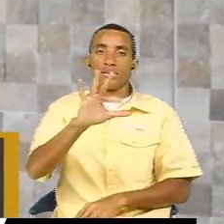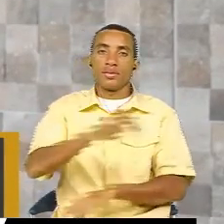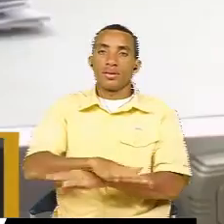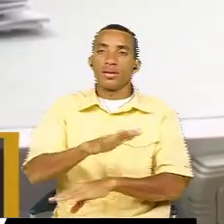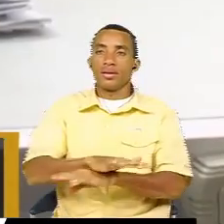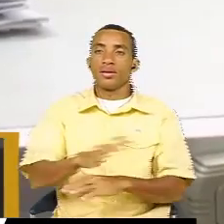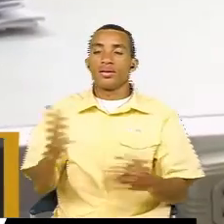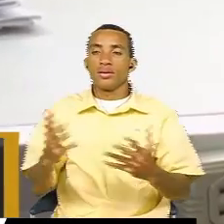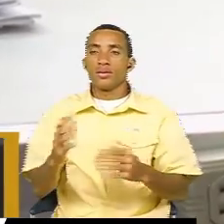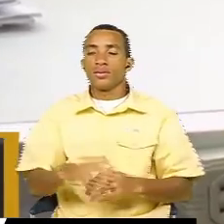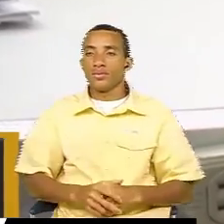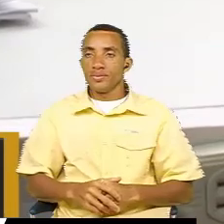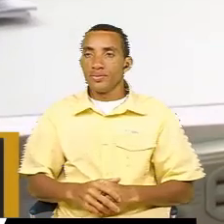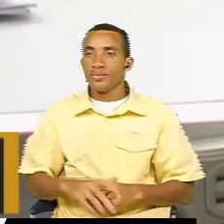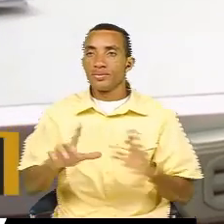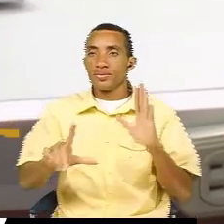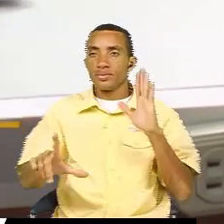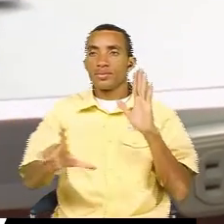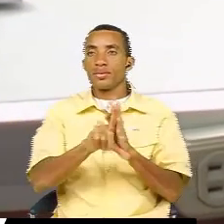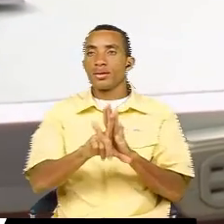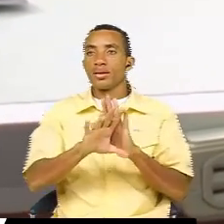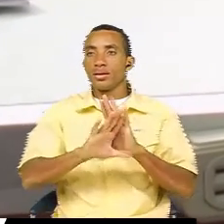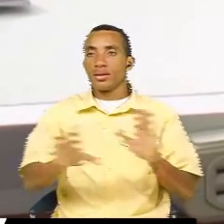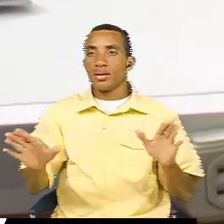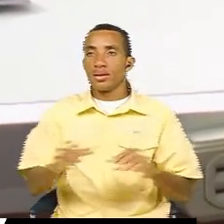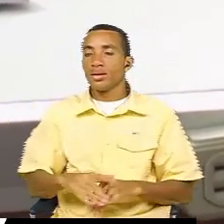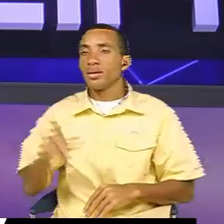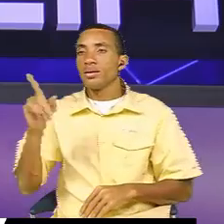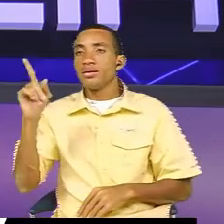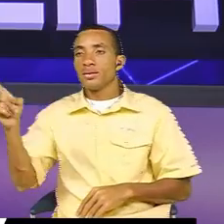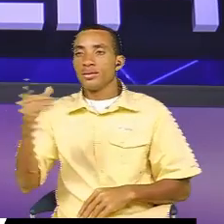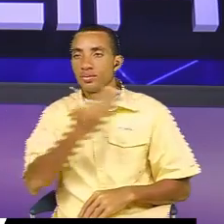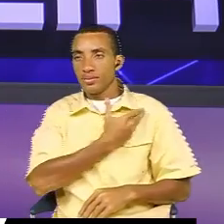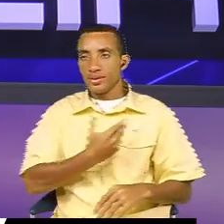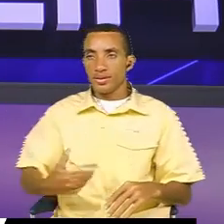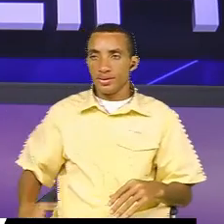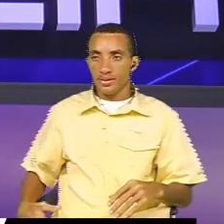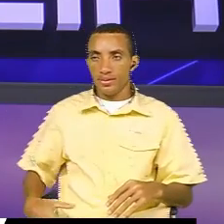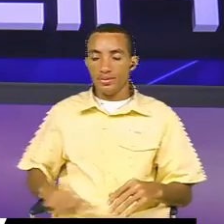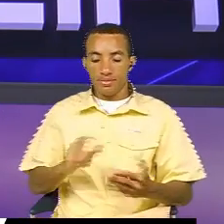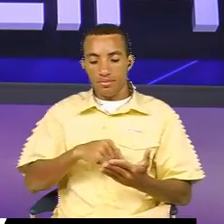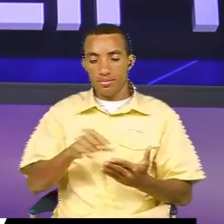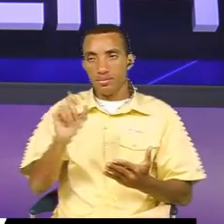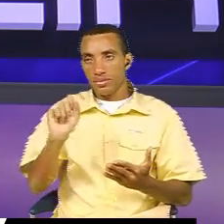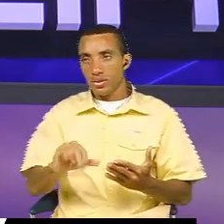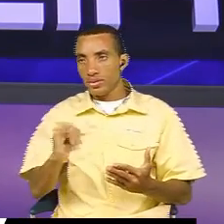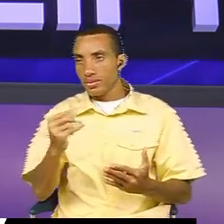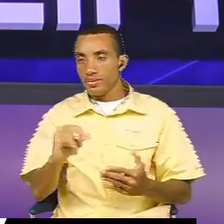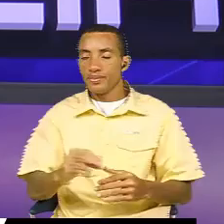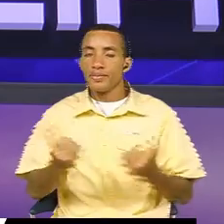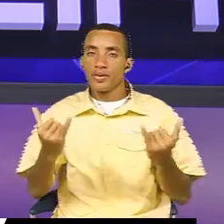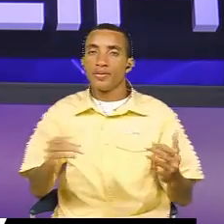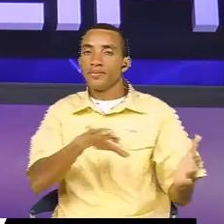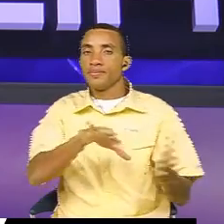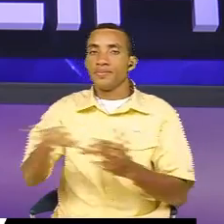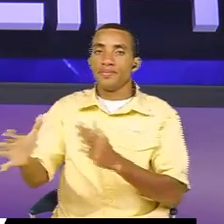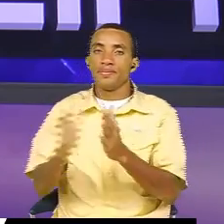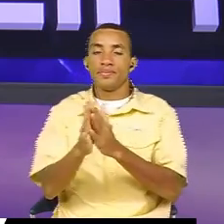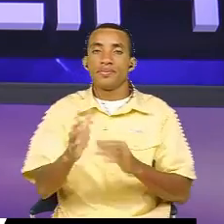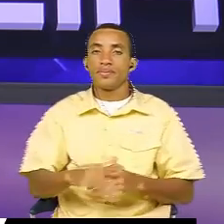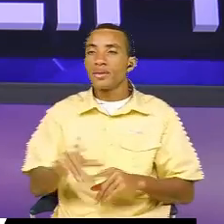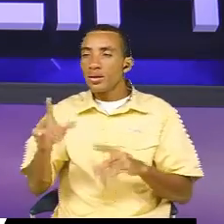Hall Central. La ley pasa ahora a sanción presidencial. A continuación presentamos nuestra sección de reporteros